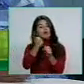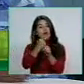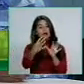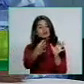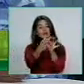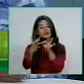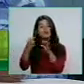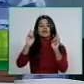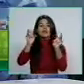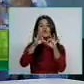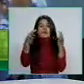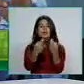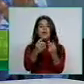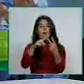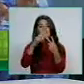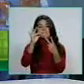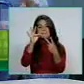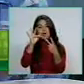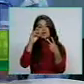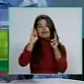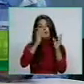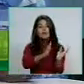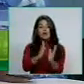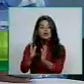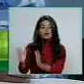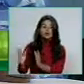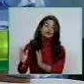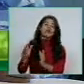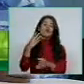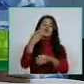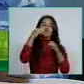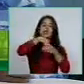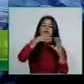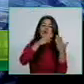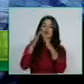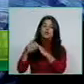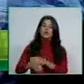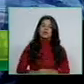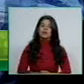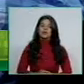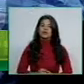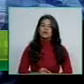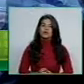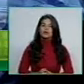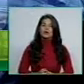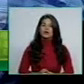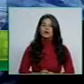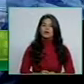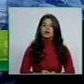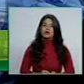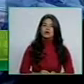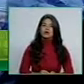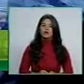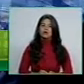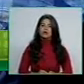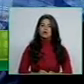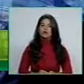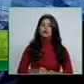tema familiar y el tema de organización comunal. Precisamente, ¿cómo va a ser? Desde el punto de